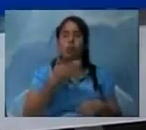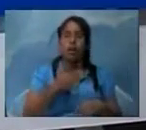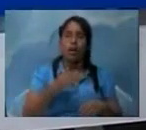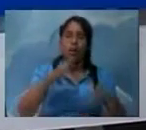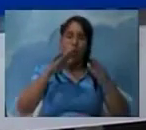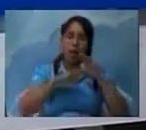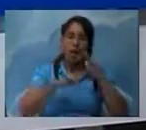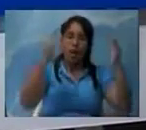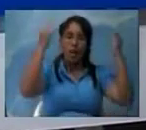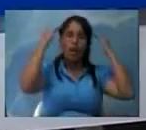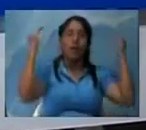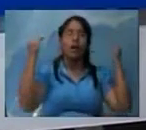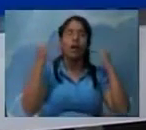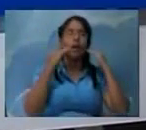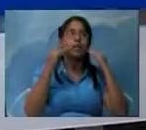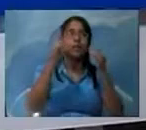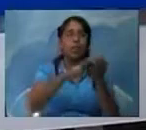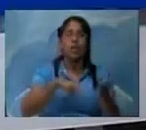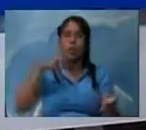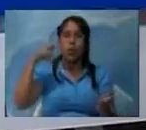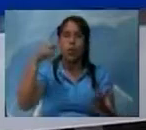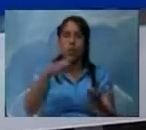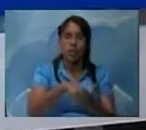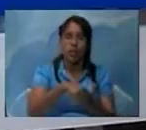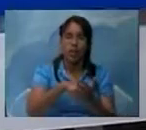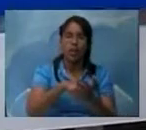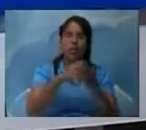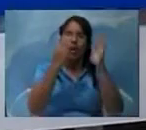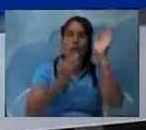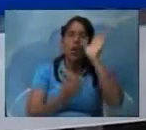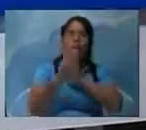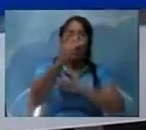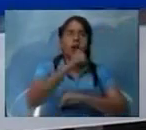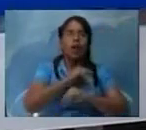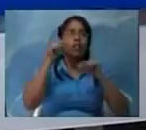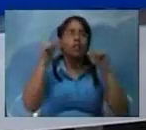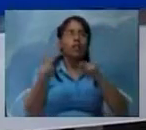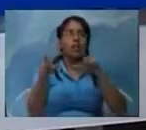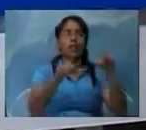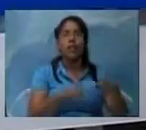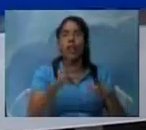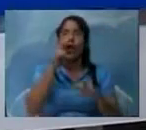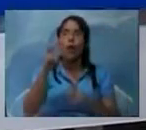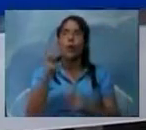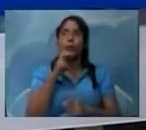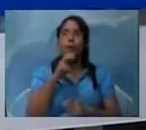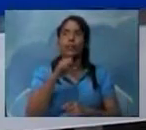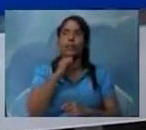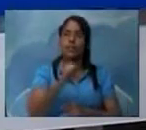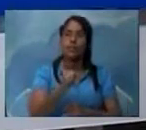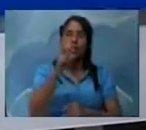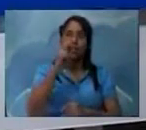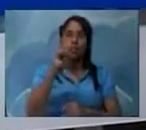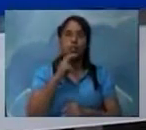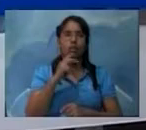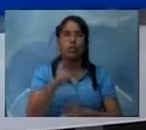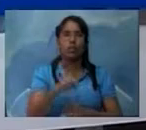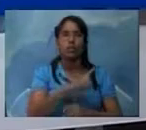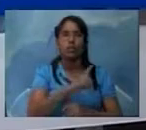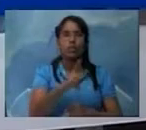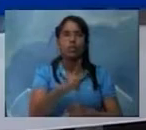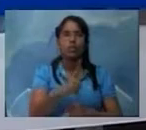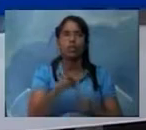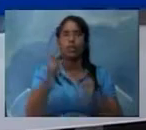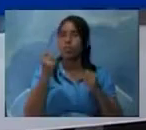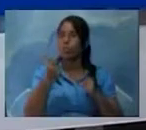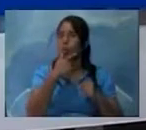bajar la cabeza y postrarse delante de la estatua de oro? Esta es la estatua de oro, una estatua de